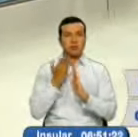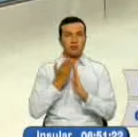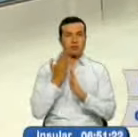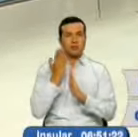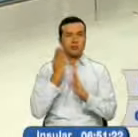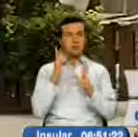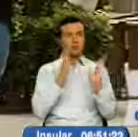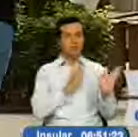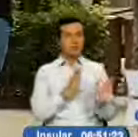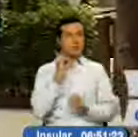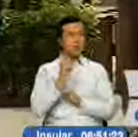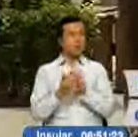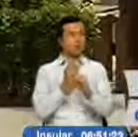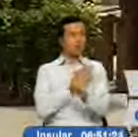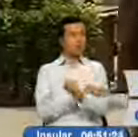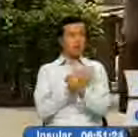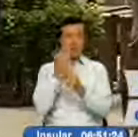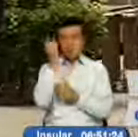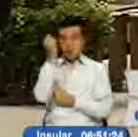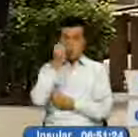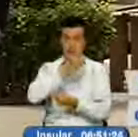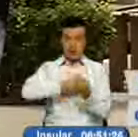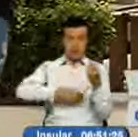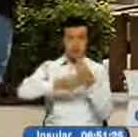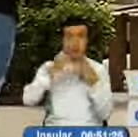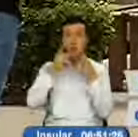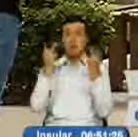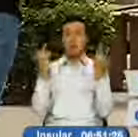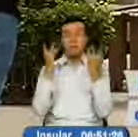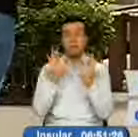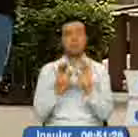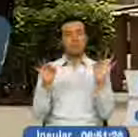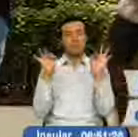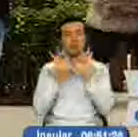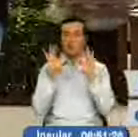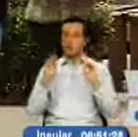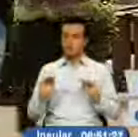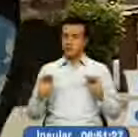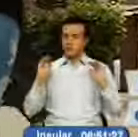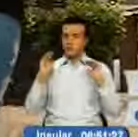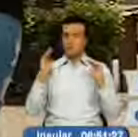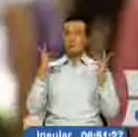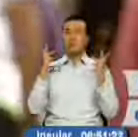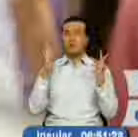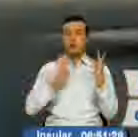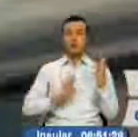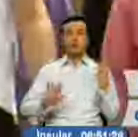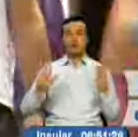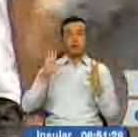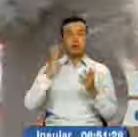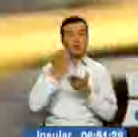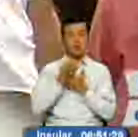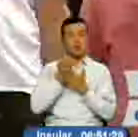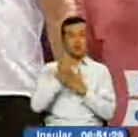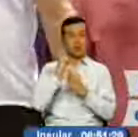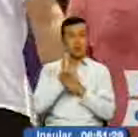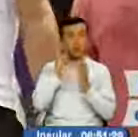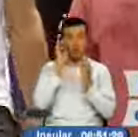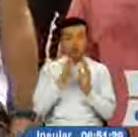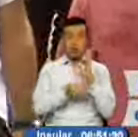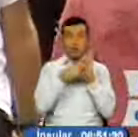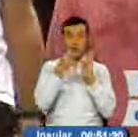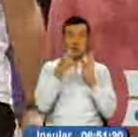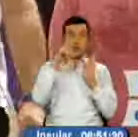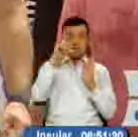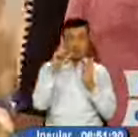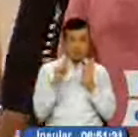al trimestre anterior. Y destaca que la inversión del sector público fue un factor fundamental para mantener la dinámica económica del país en los últimos años, donde afectó la caída del precio del